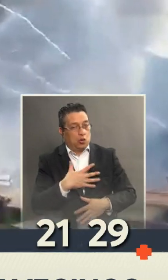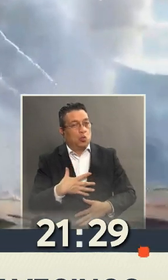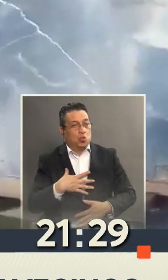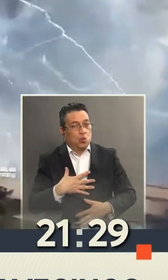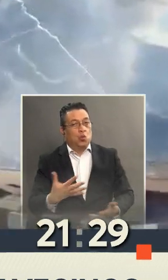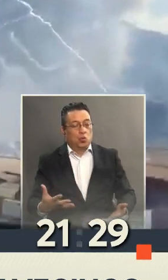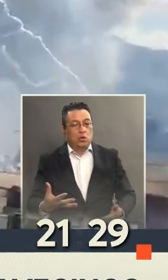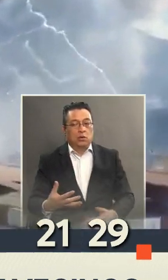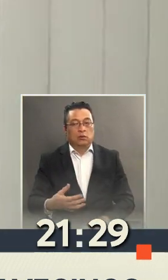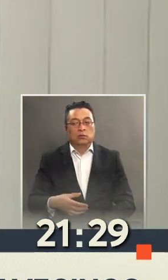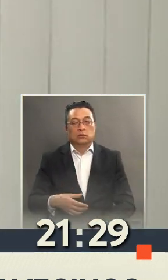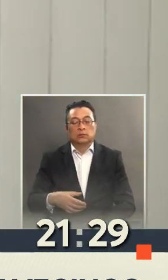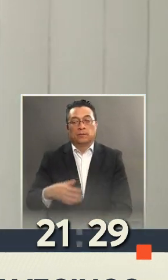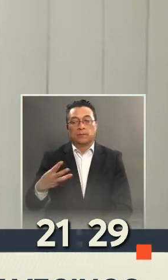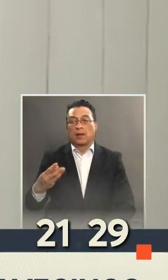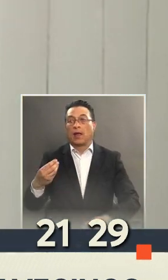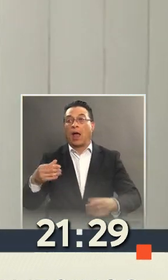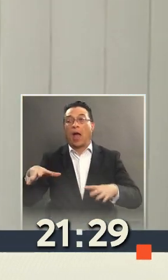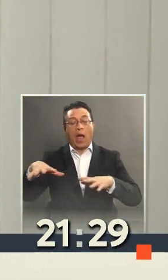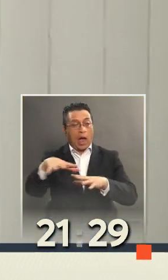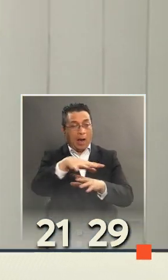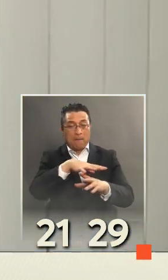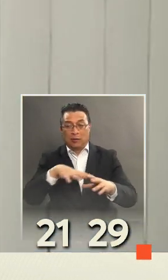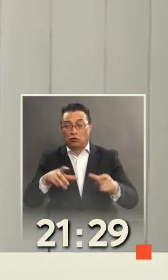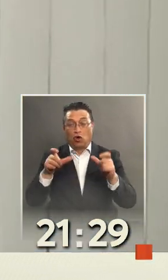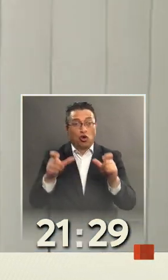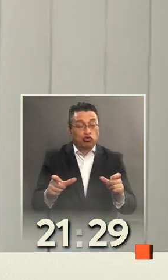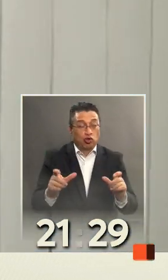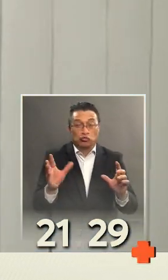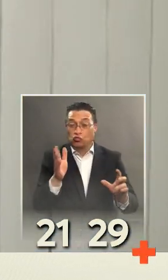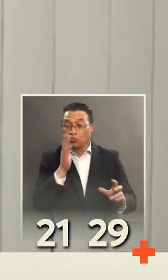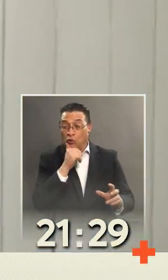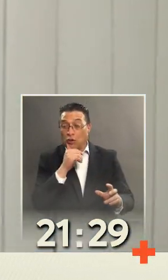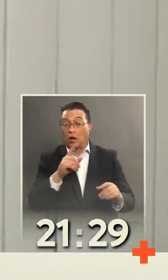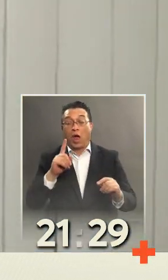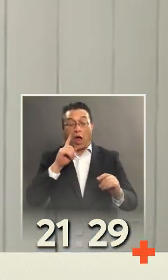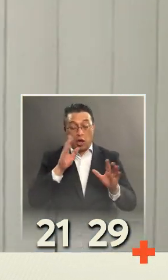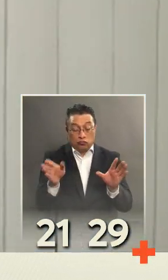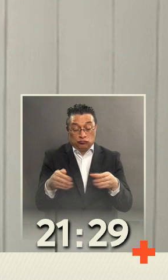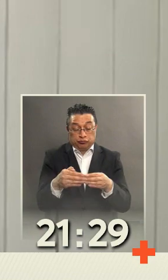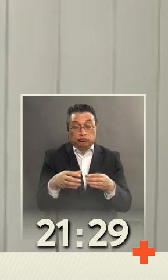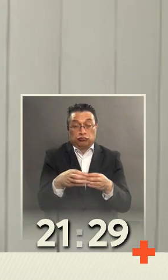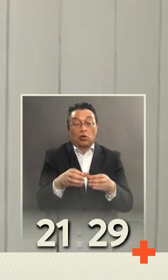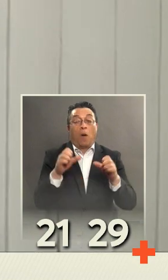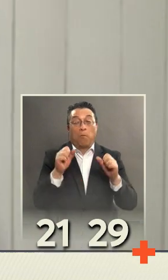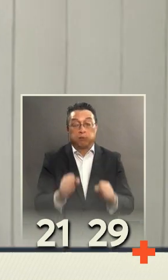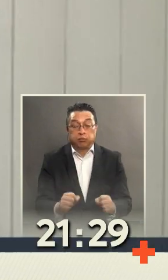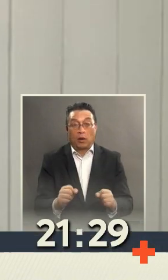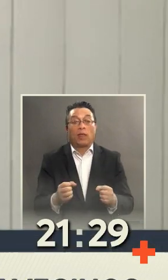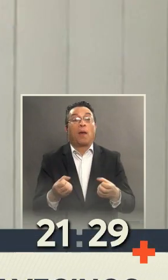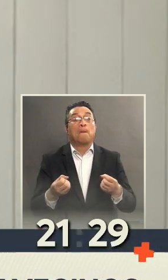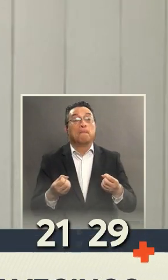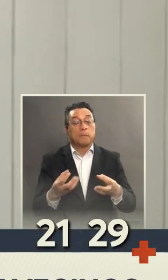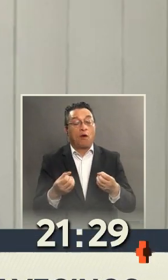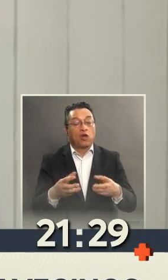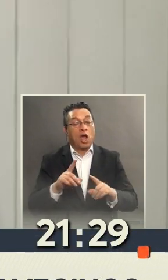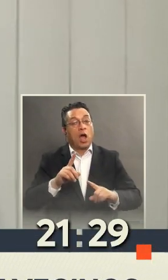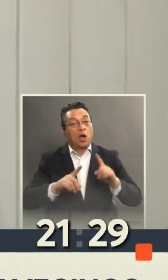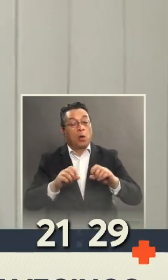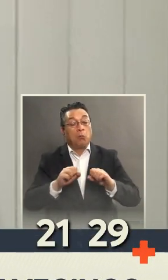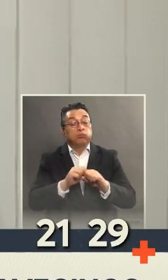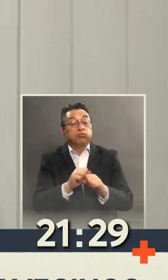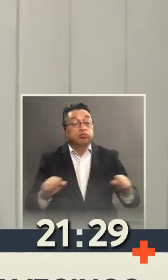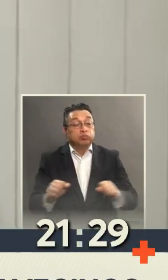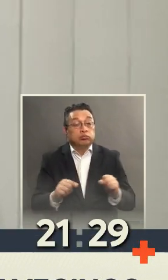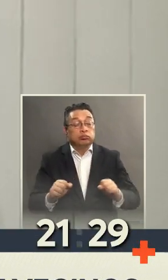un ambiente que no está resguardado, no está controlado, donde estos están confinados, pudiesen generar algún tipo de detonación y